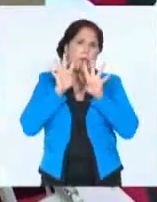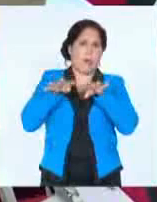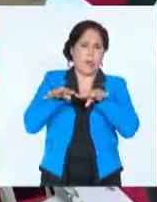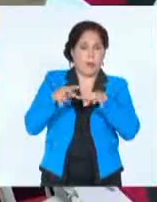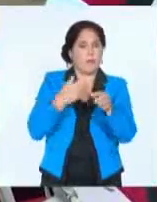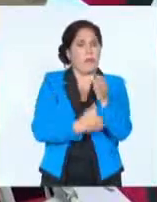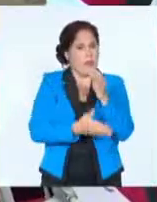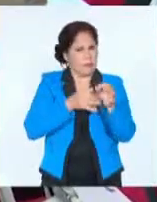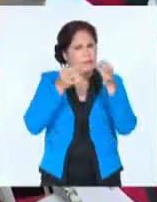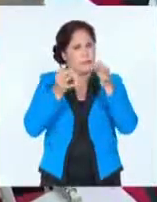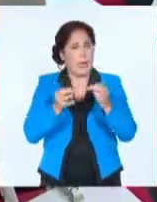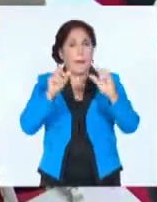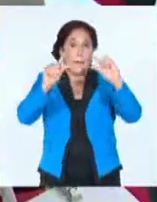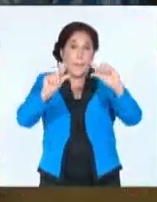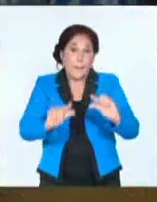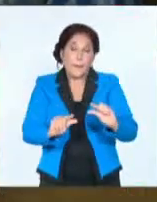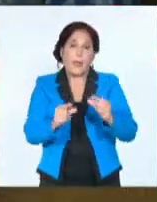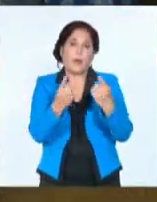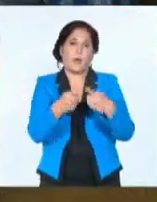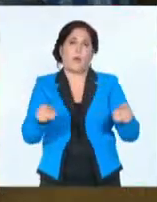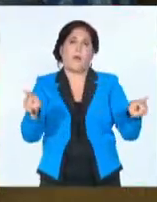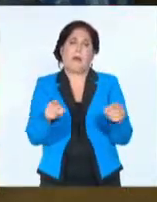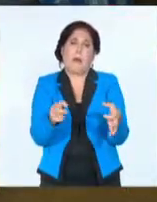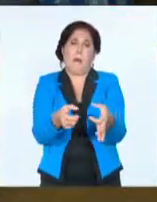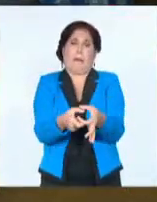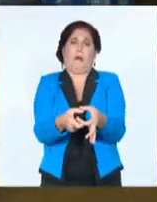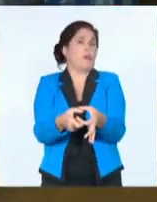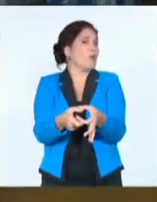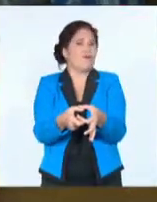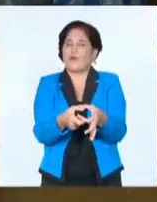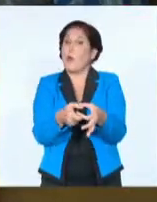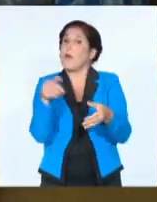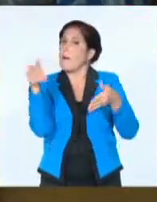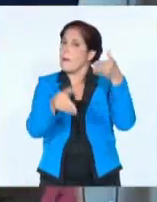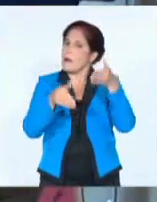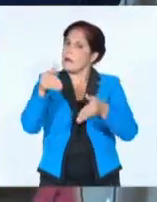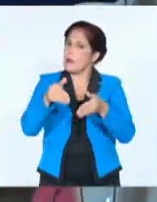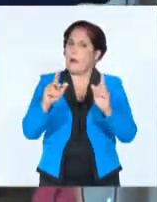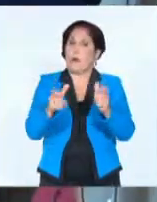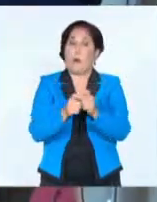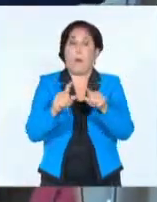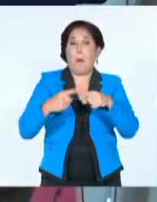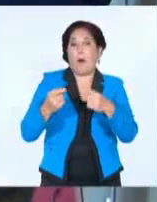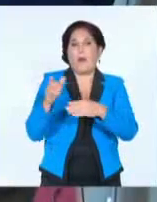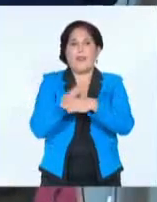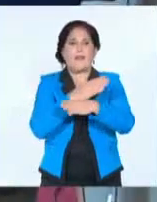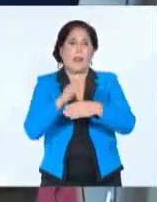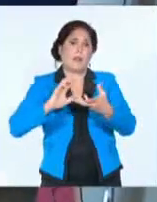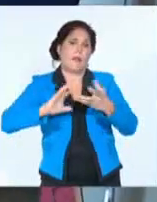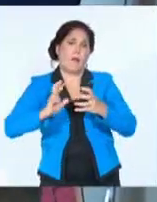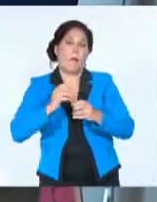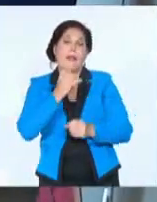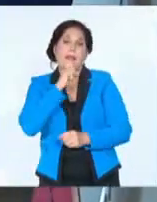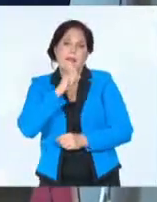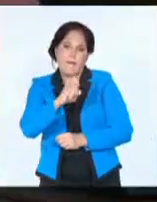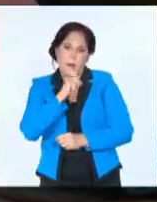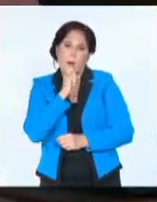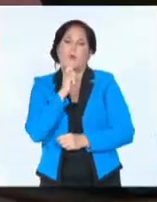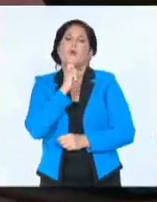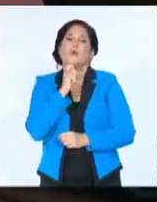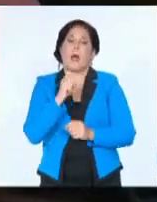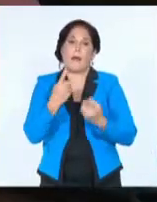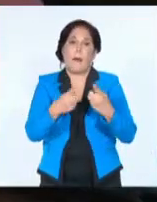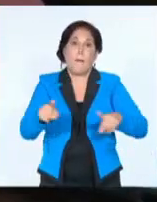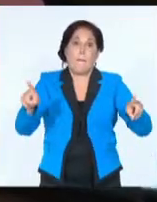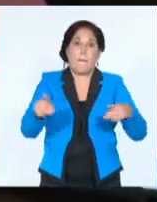que ha disminuido la presencia de los grupos en centros recreativos como consecuencia de diversos factores que dificultan su circulación